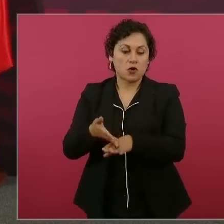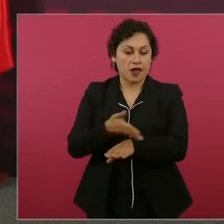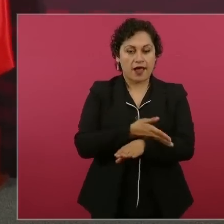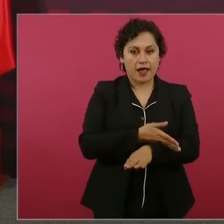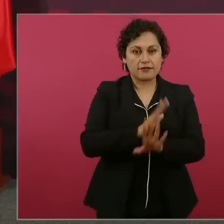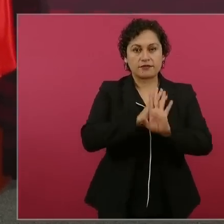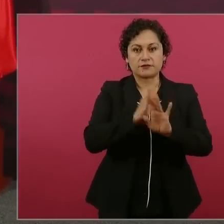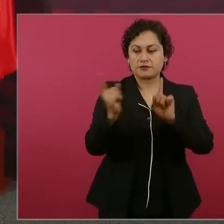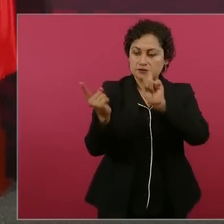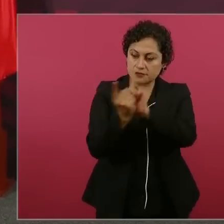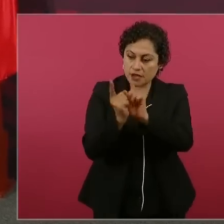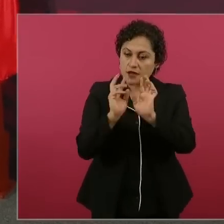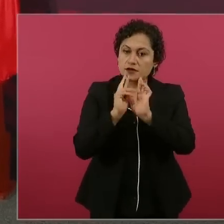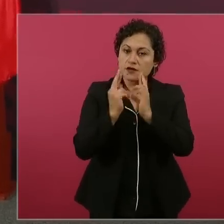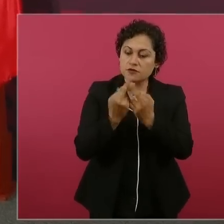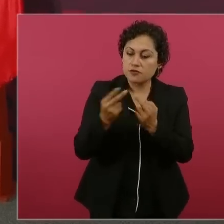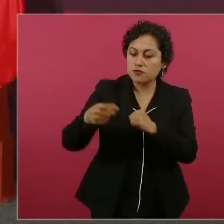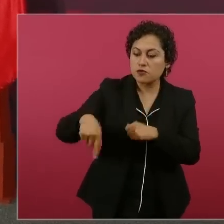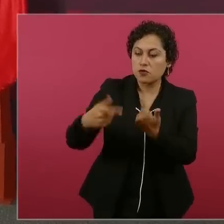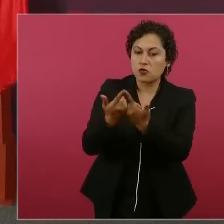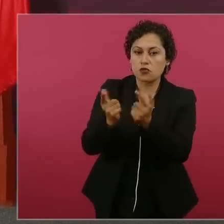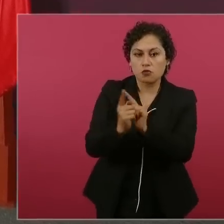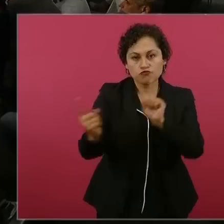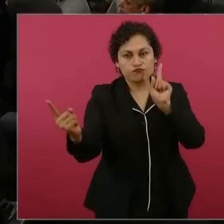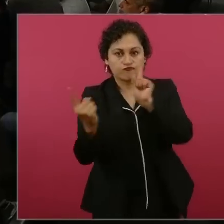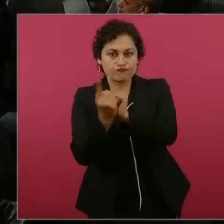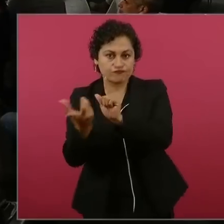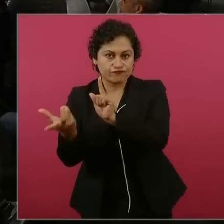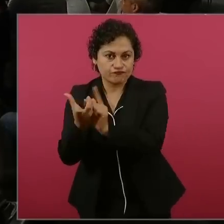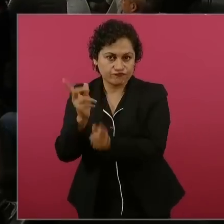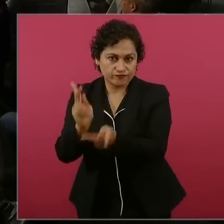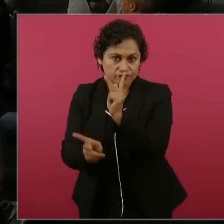contigo y con el grupo. ¿Mm?